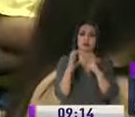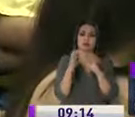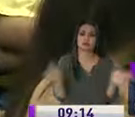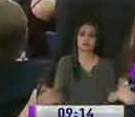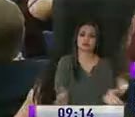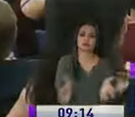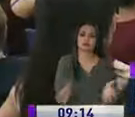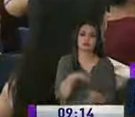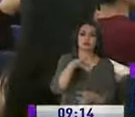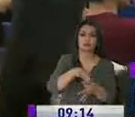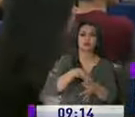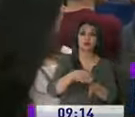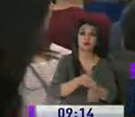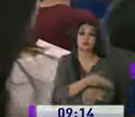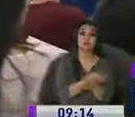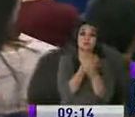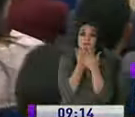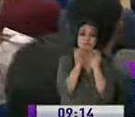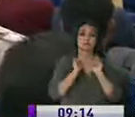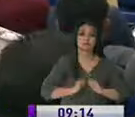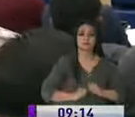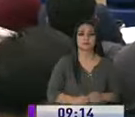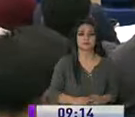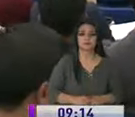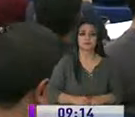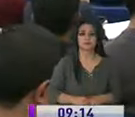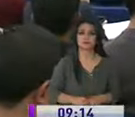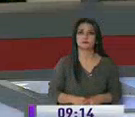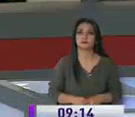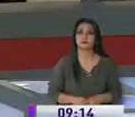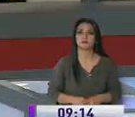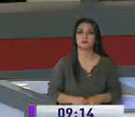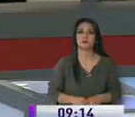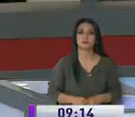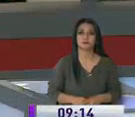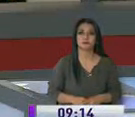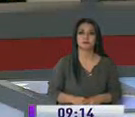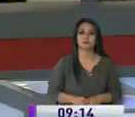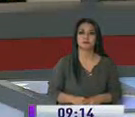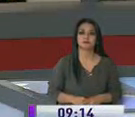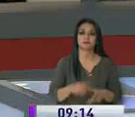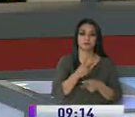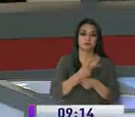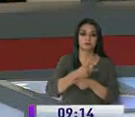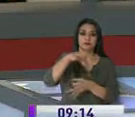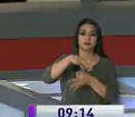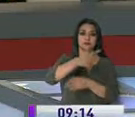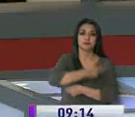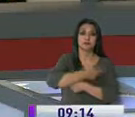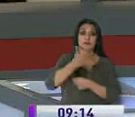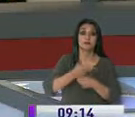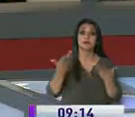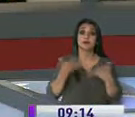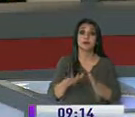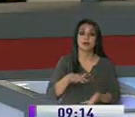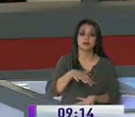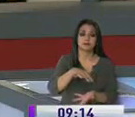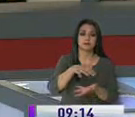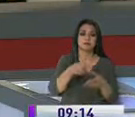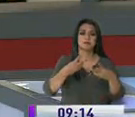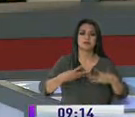promover el voto informado. En Quito informó Andrea Urbe. Hasta el CNE Chimborazo llegó el material electoral, al